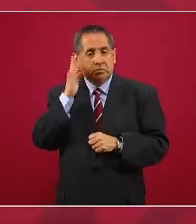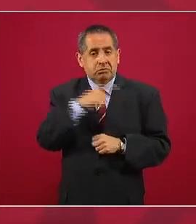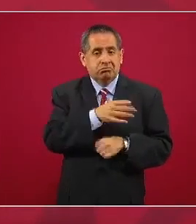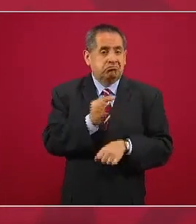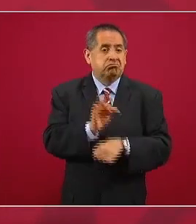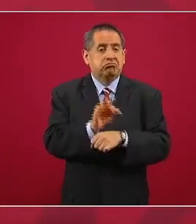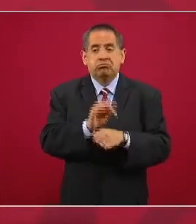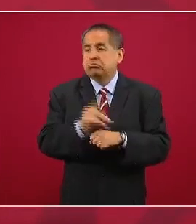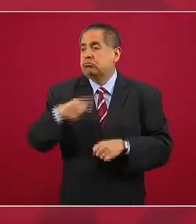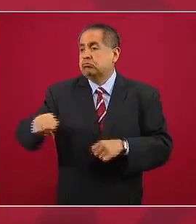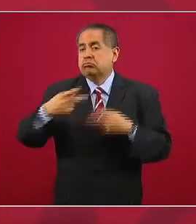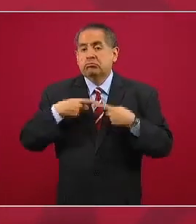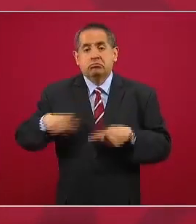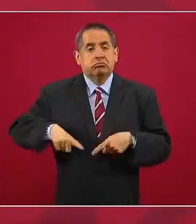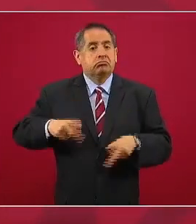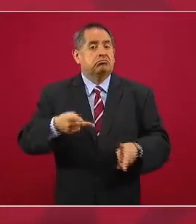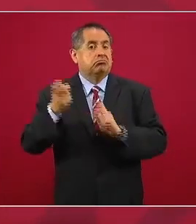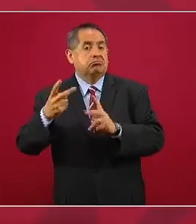el saqueo